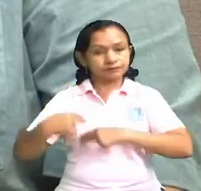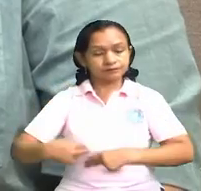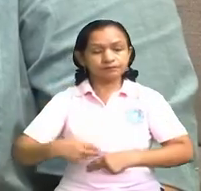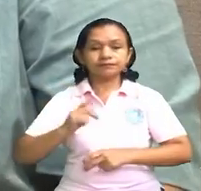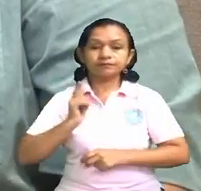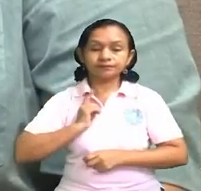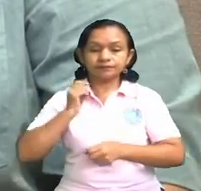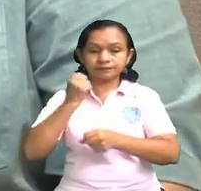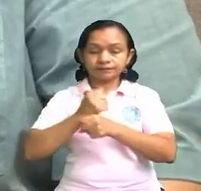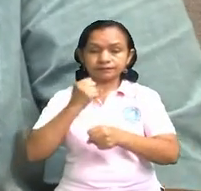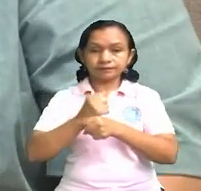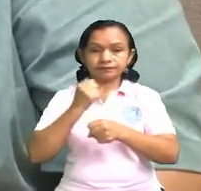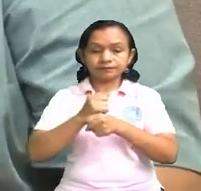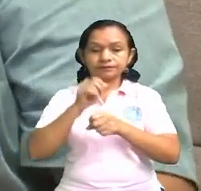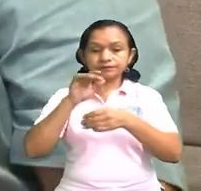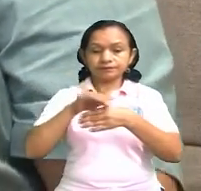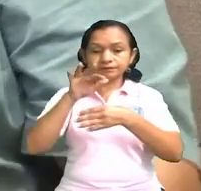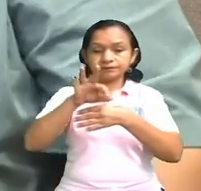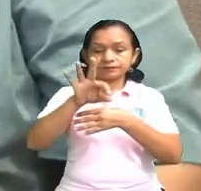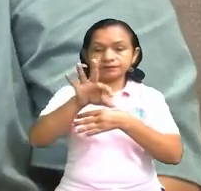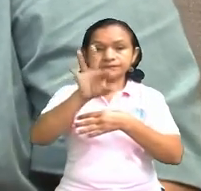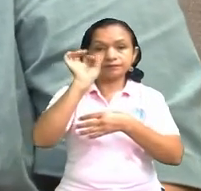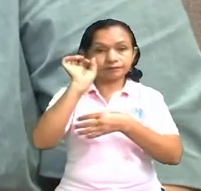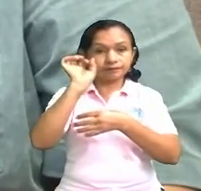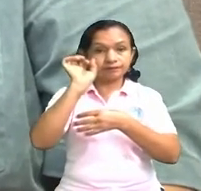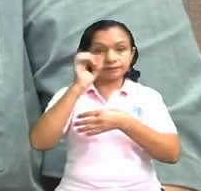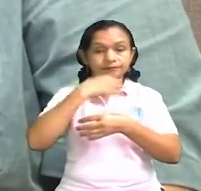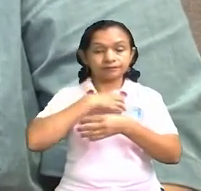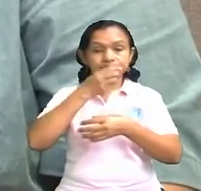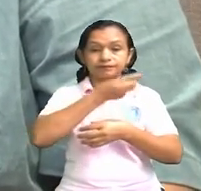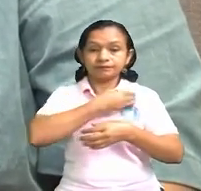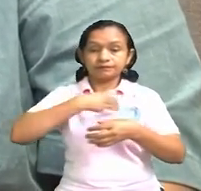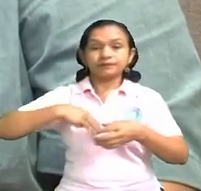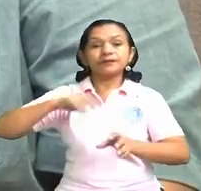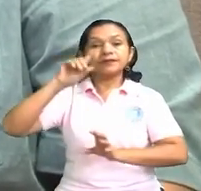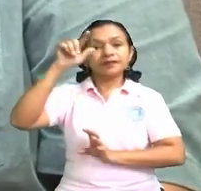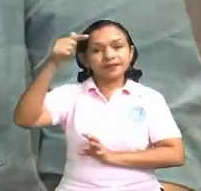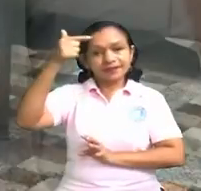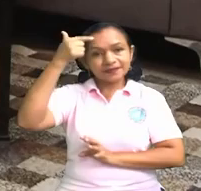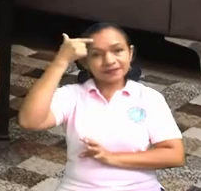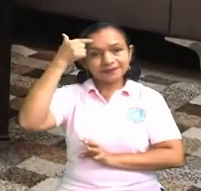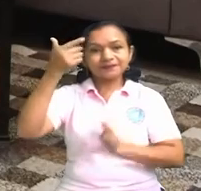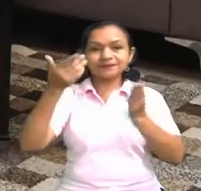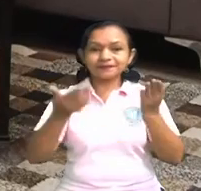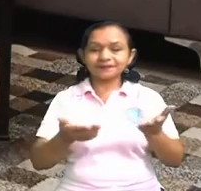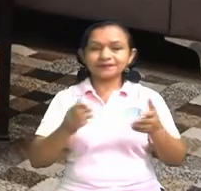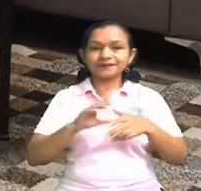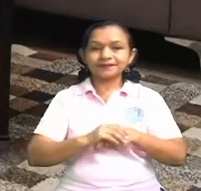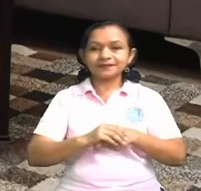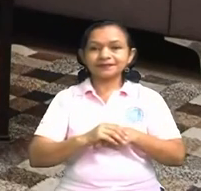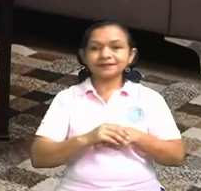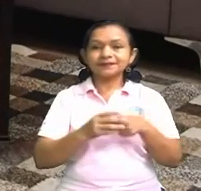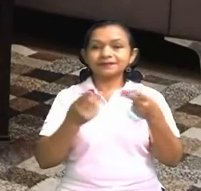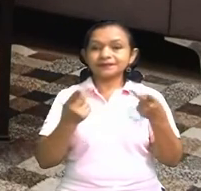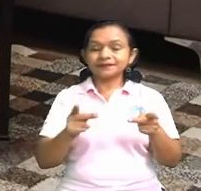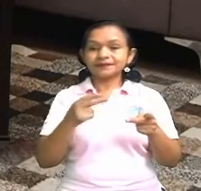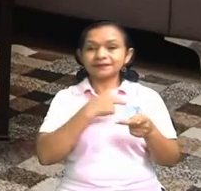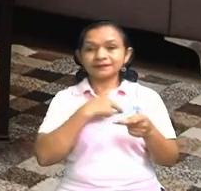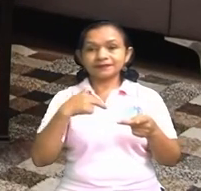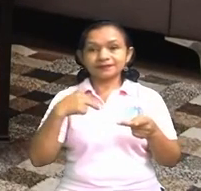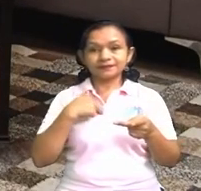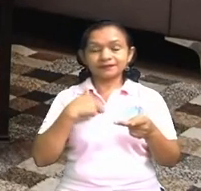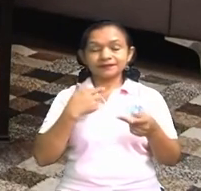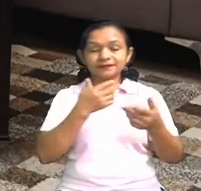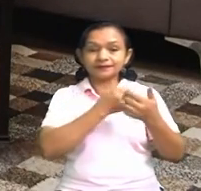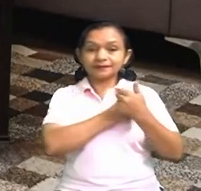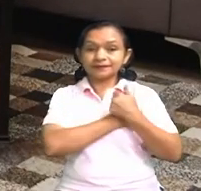se encuentran o que integran esa área en nuestro Ministerio de Gobernación. Y que sin duda alguna también se traduce en